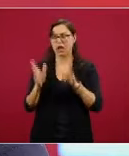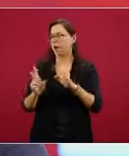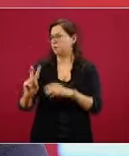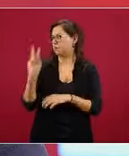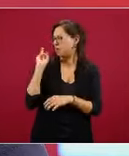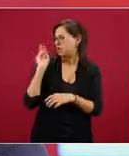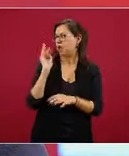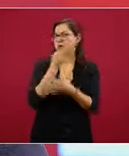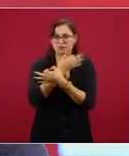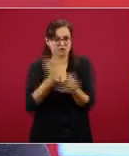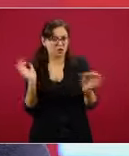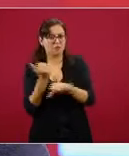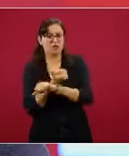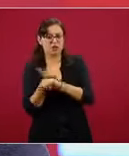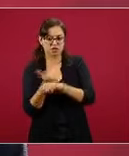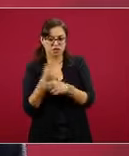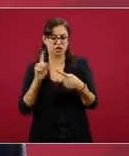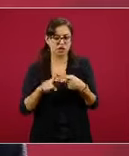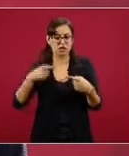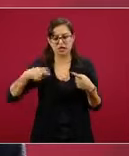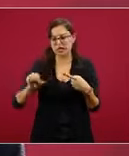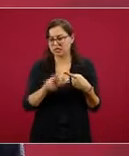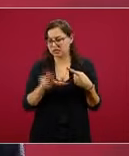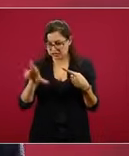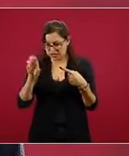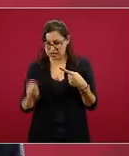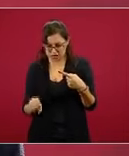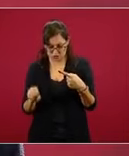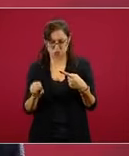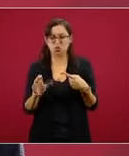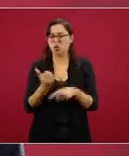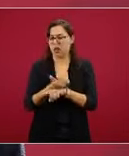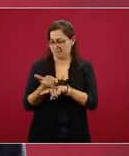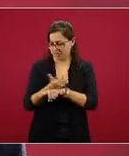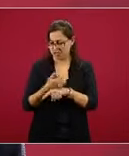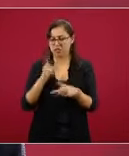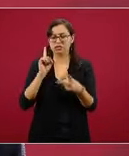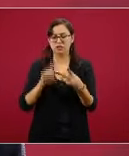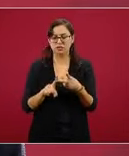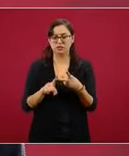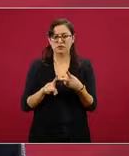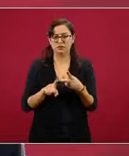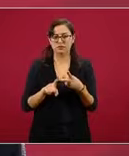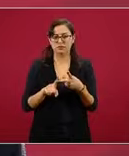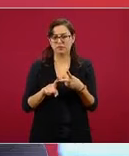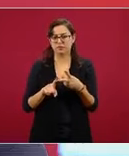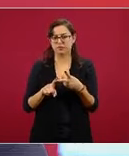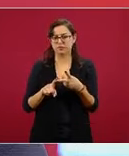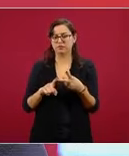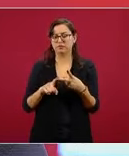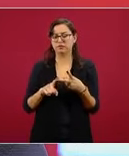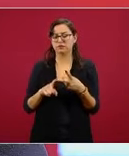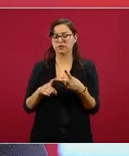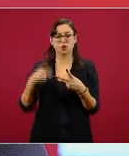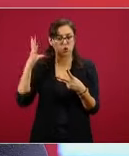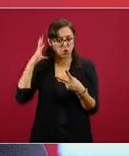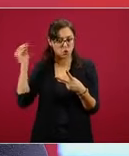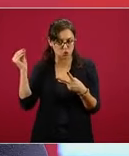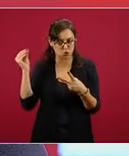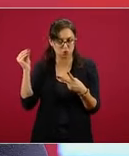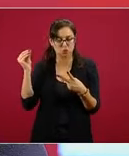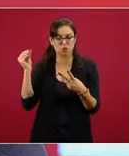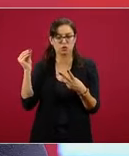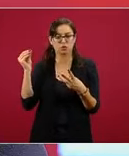este semáforo, fueron 3, Quintana Roo fue una de ellas, si mal no recuerdo con Lima fue otra de